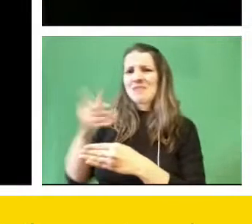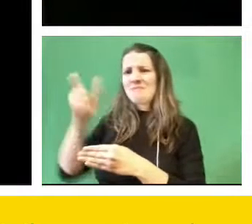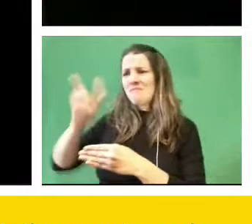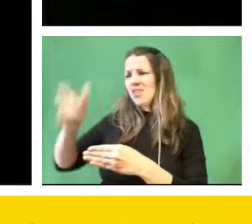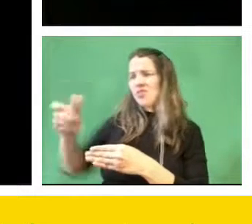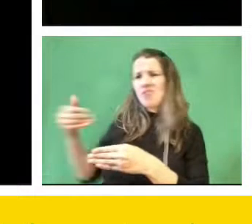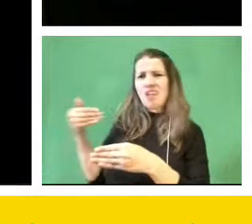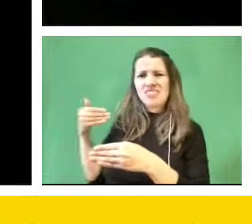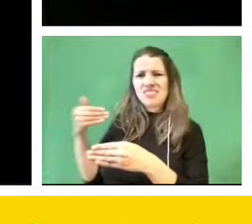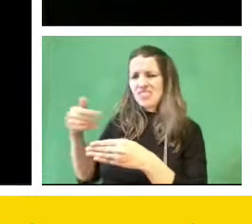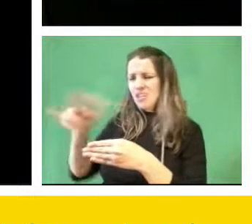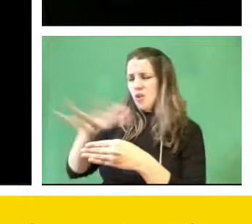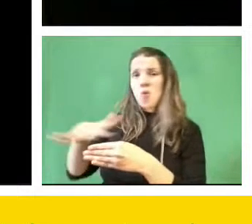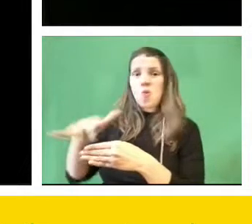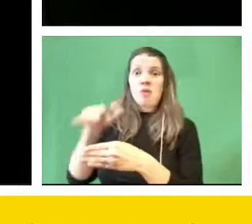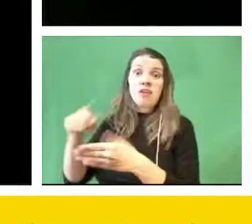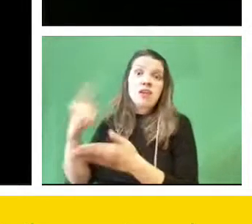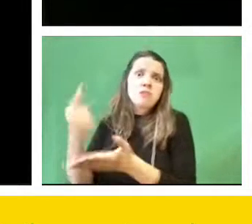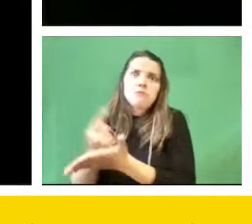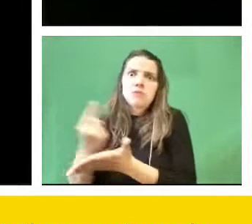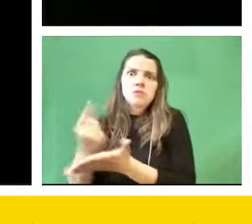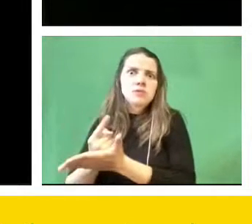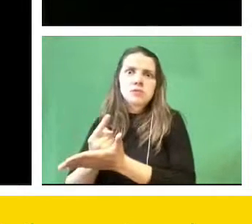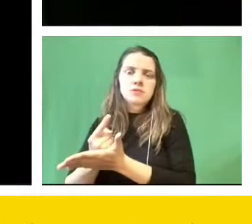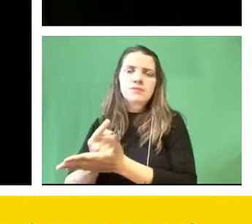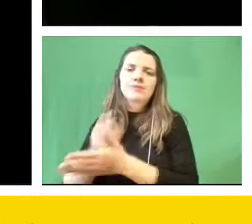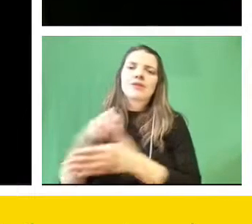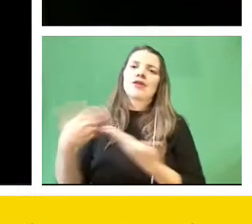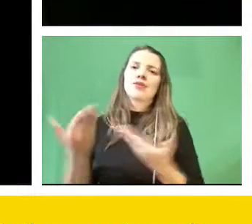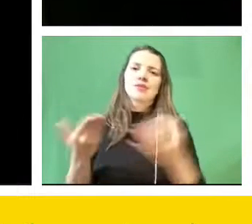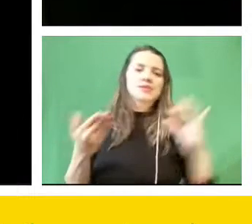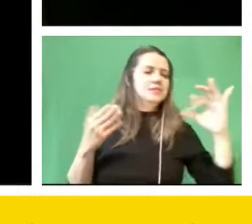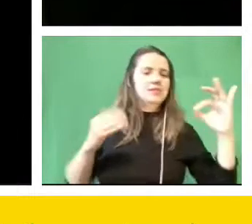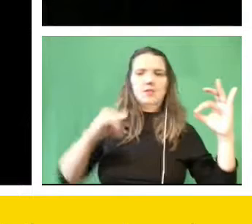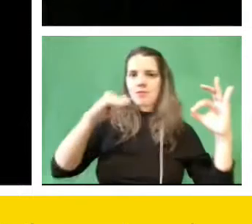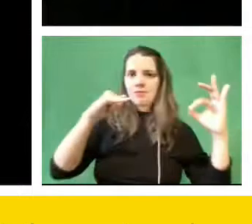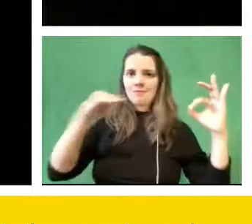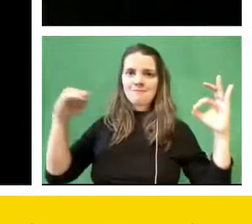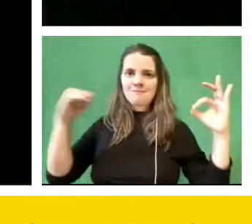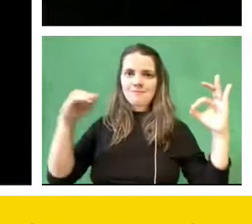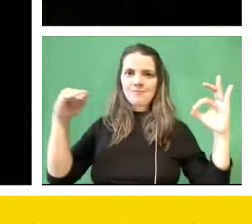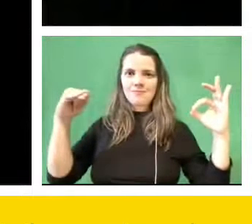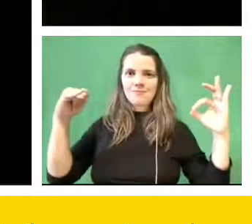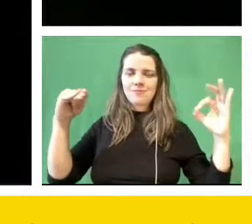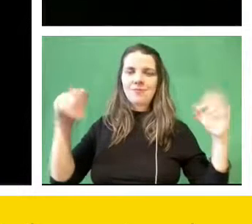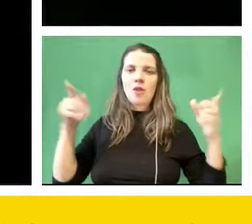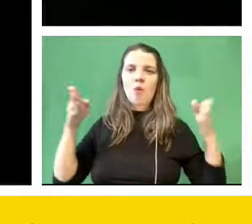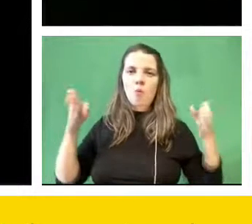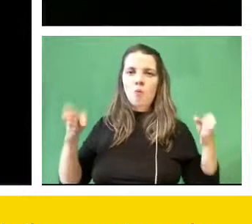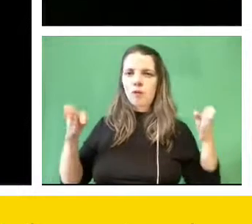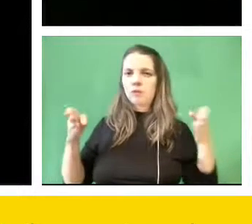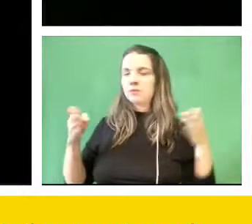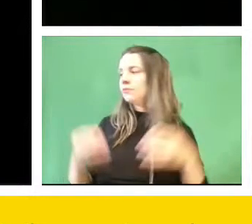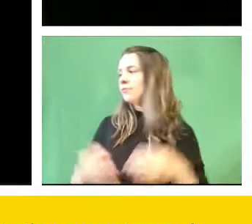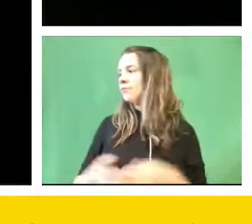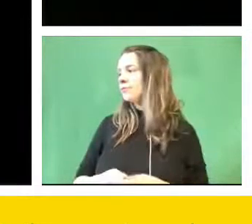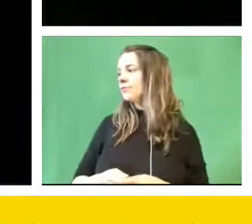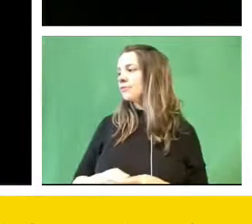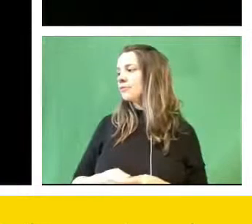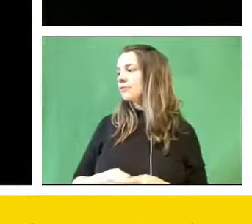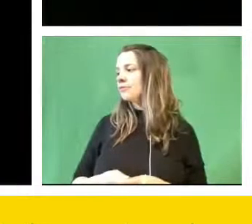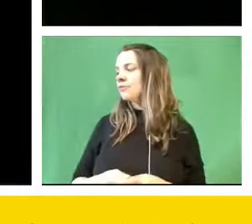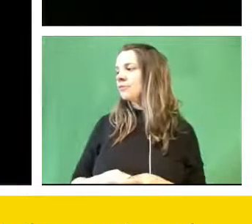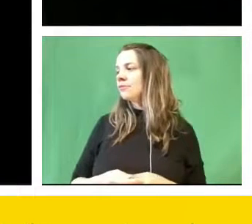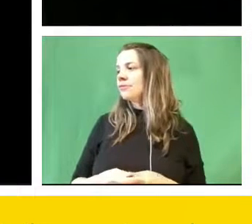no puedo hacer uso del espacio. Lo mismo pasó con los principios lógicos. Los principios lógicos se evaluaban de la indiferencia a